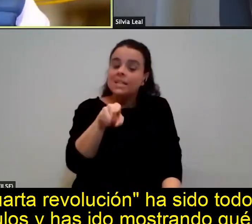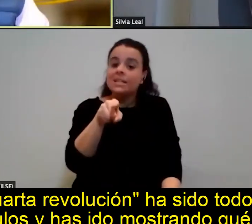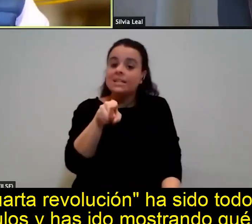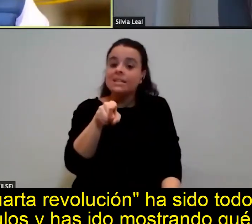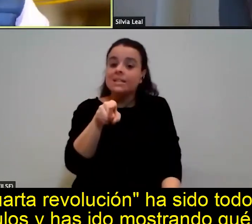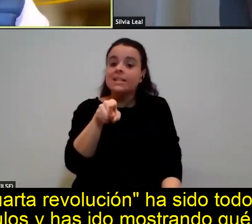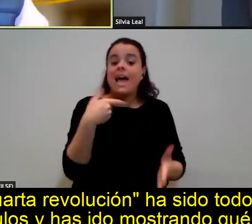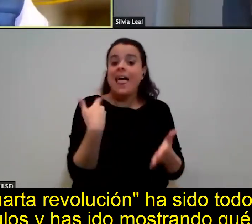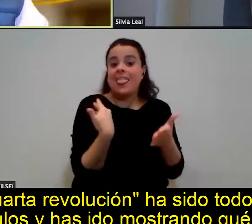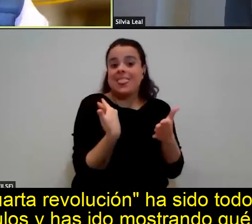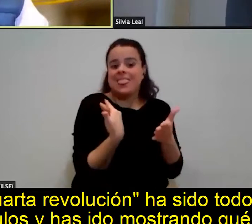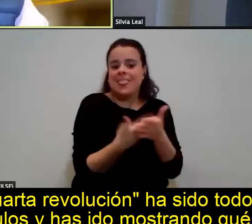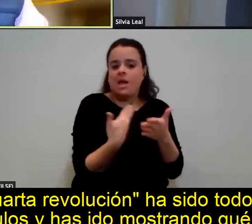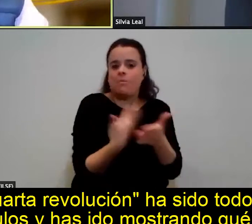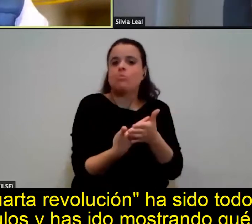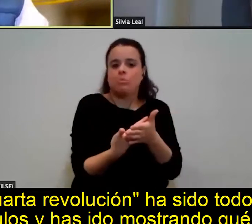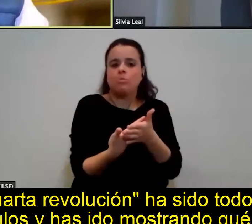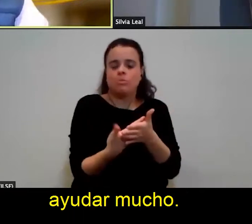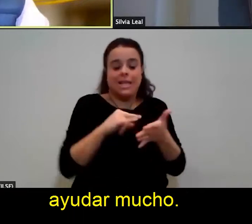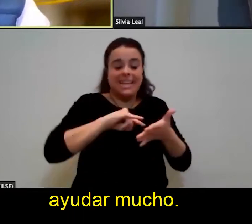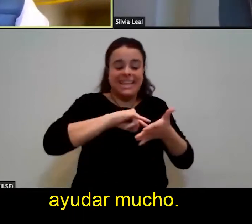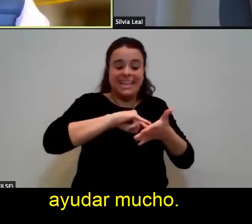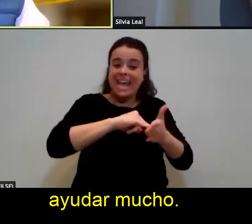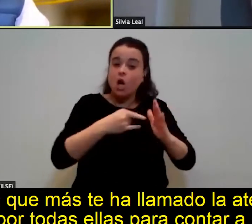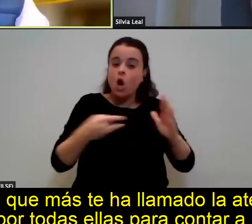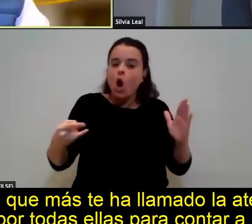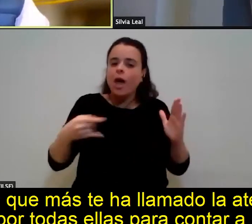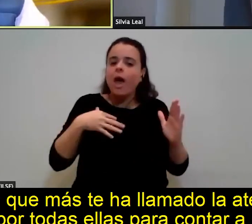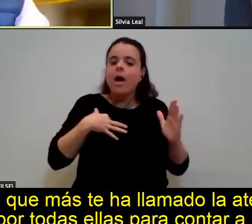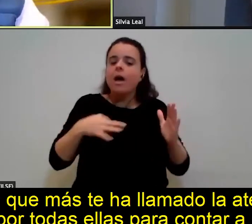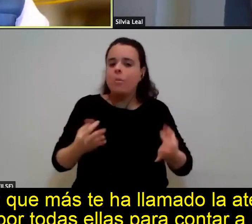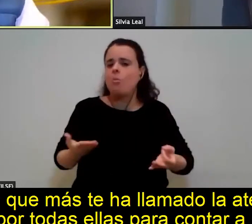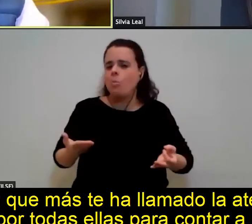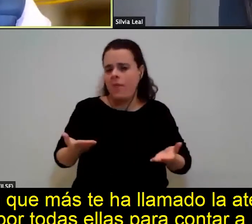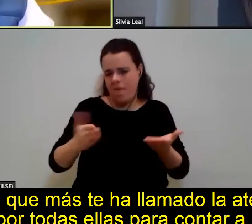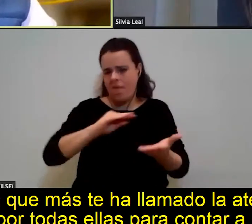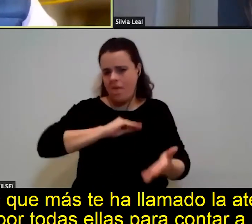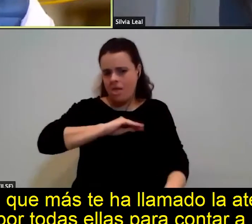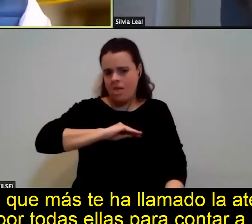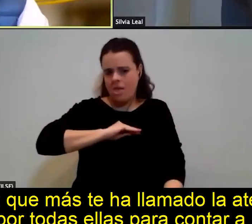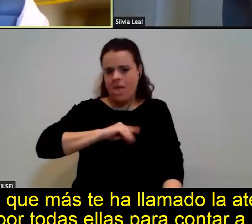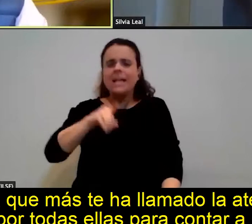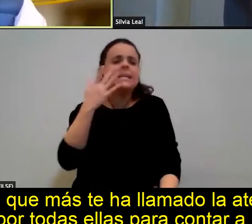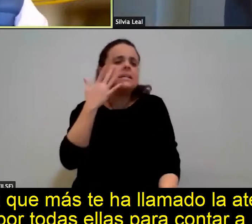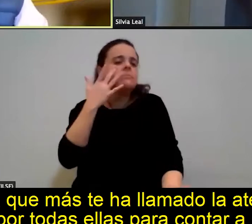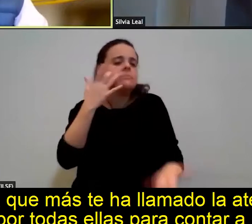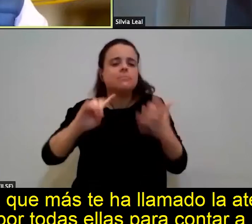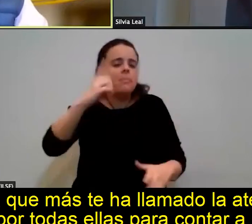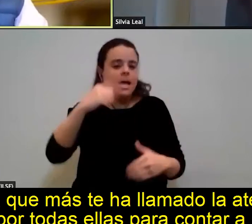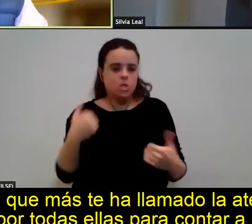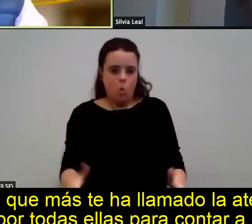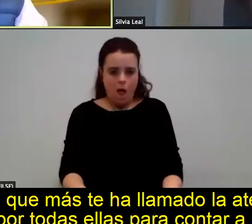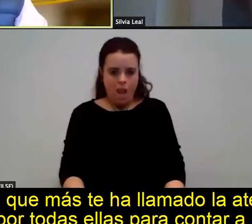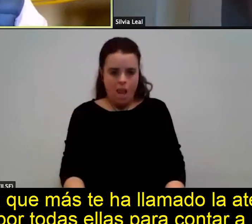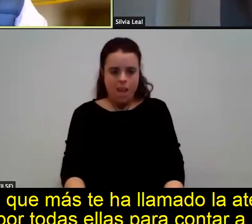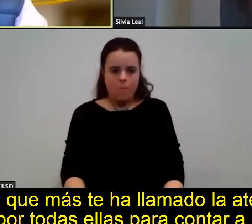qué tecnología puede ayudar mucho. ¿Cuál de todas es la que más te ha llamado la atención? O vamos a hacer un recorrido por todas